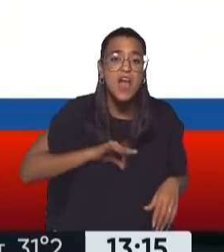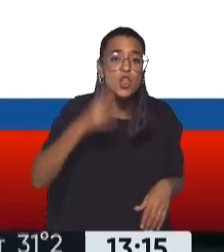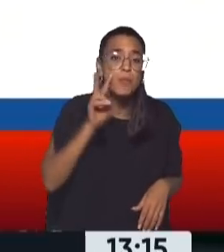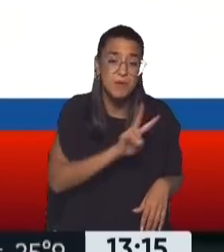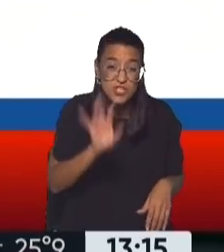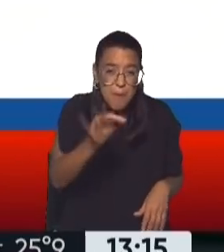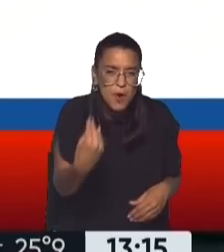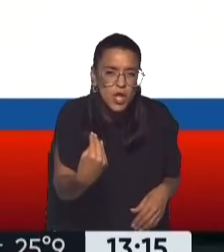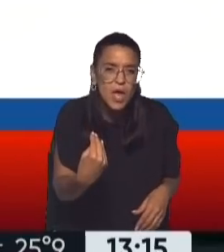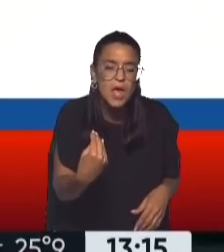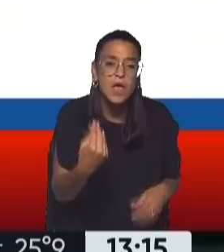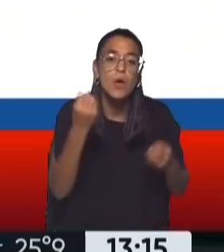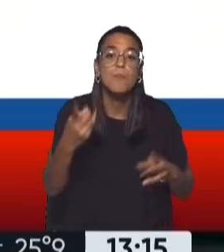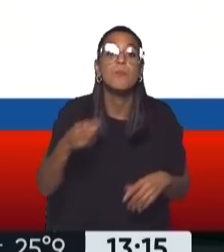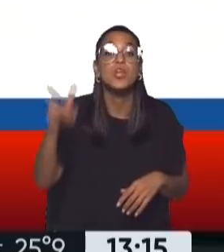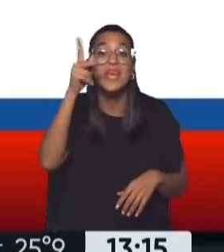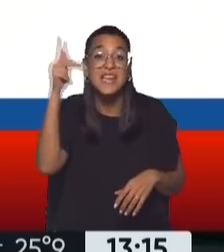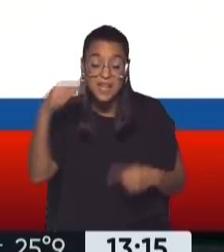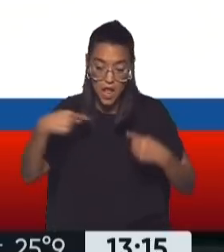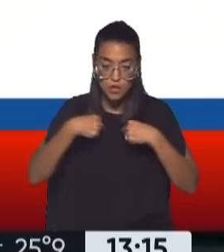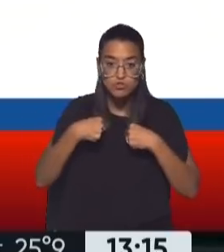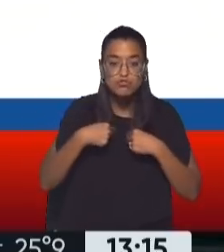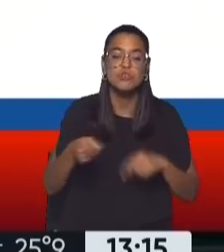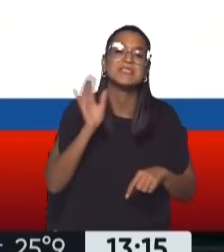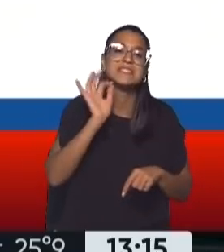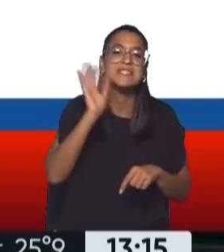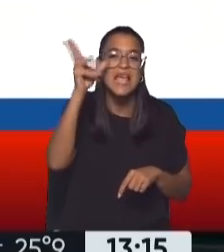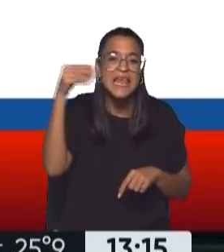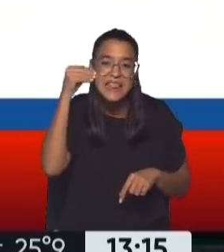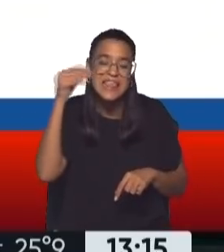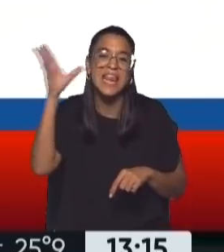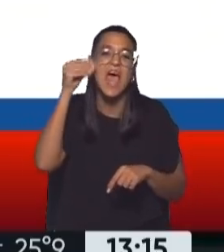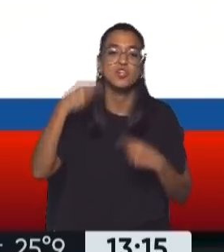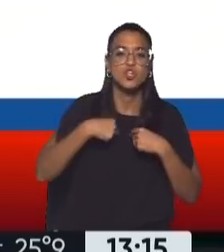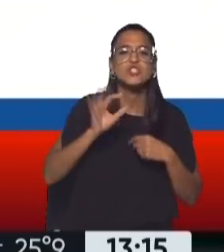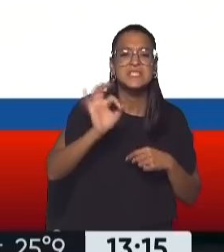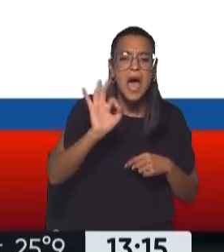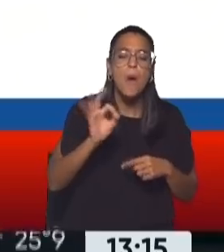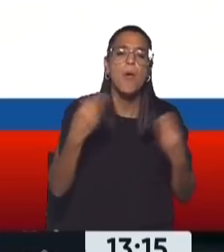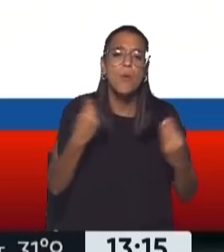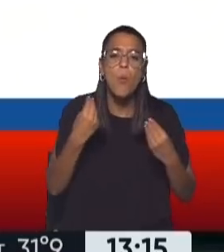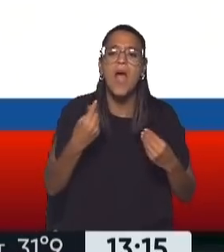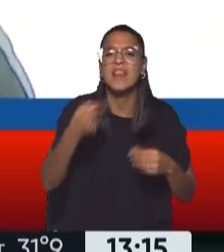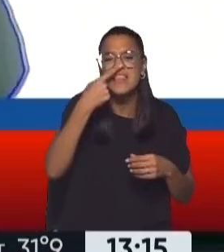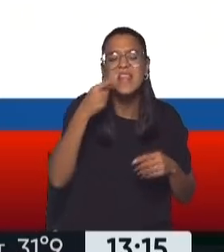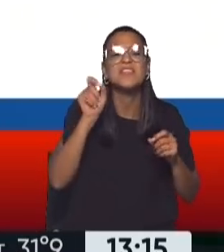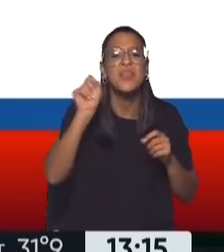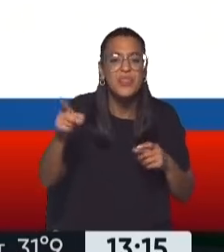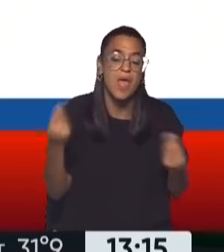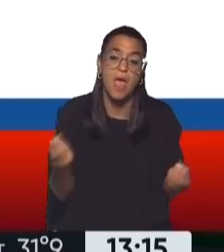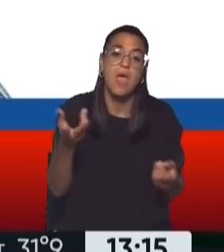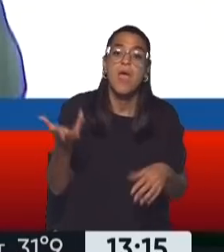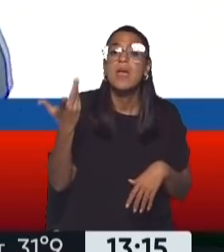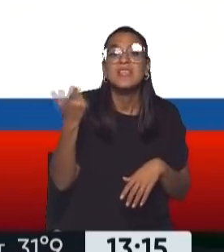qué? Porque Cristina y yo sabemos qué intereses representamos. Y antes que nada representamos el interés de los que